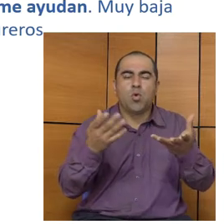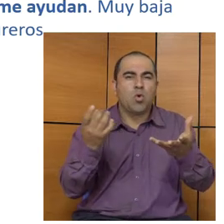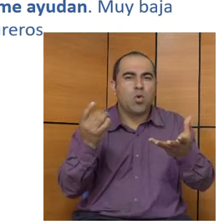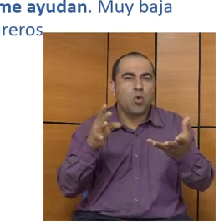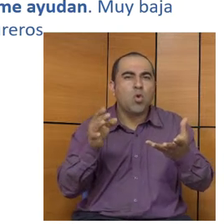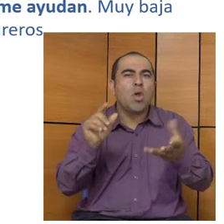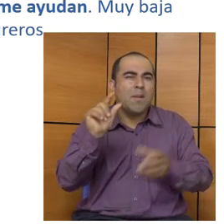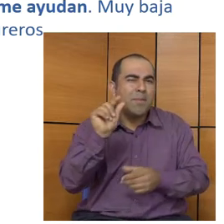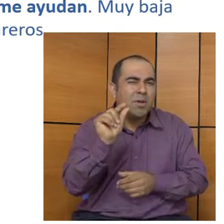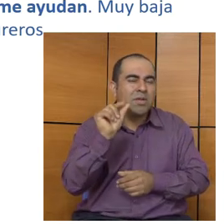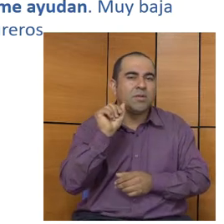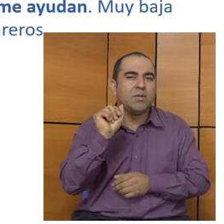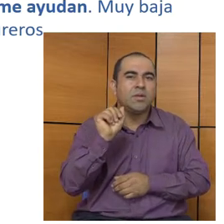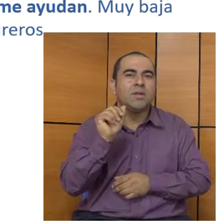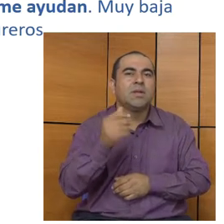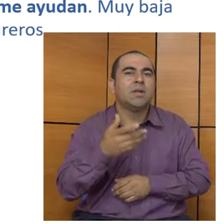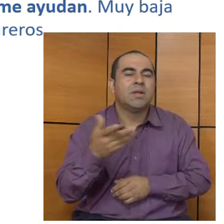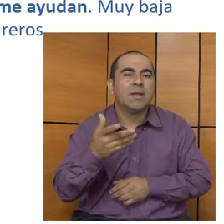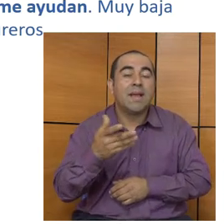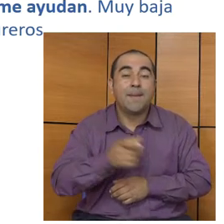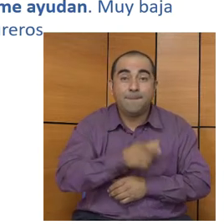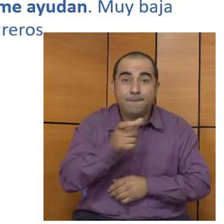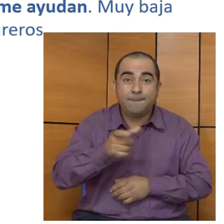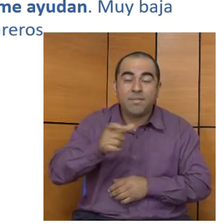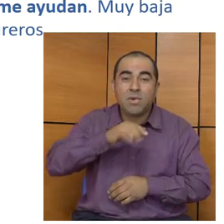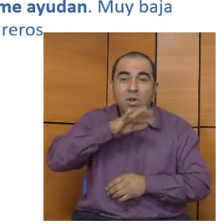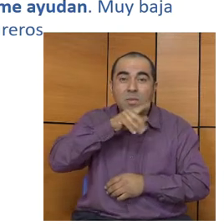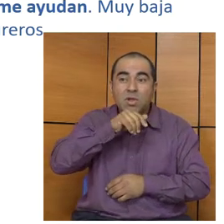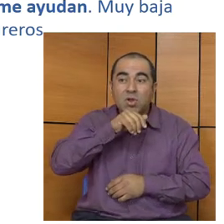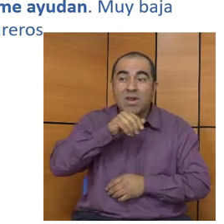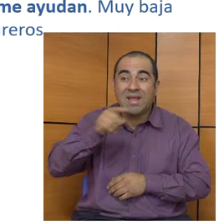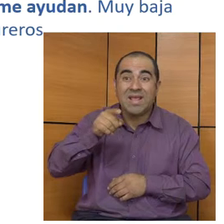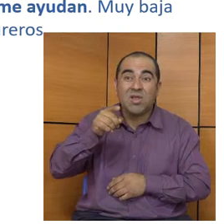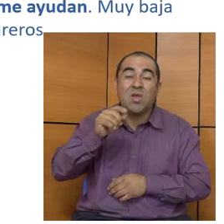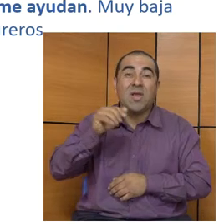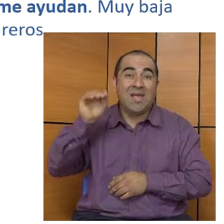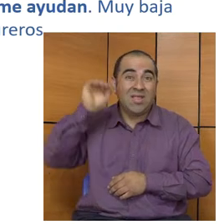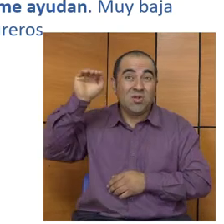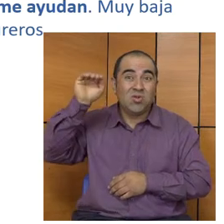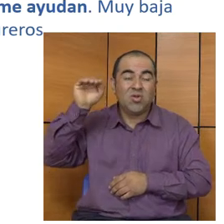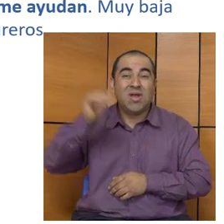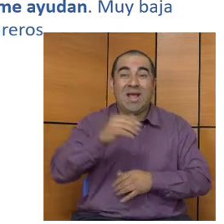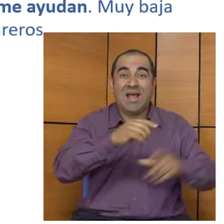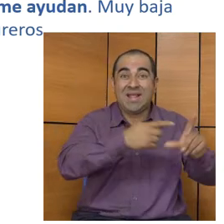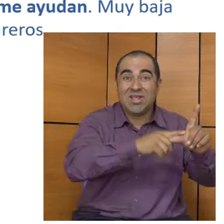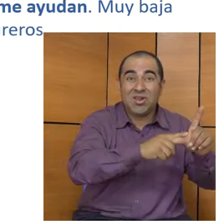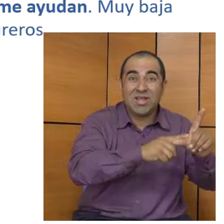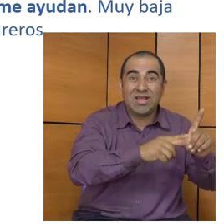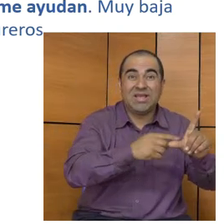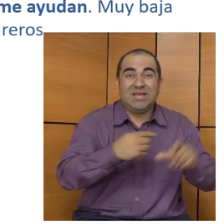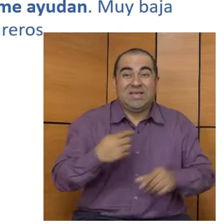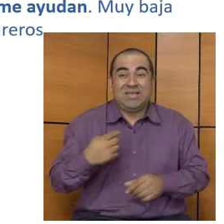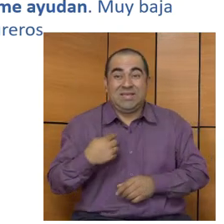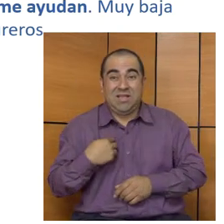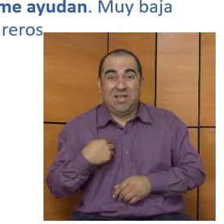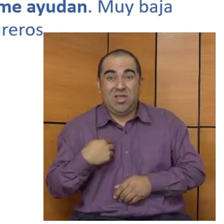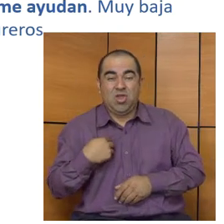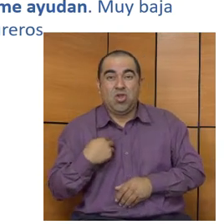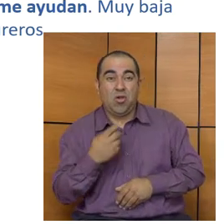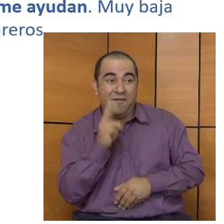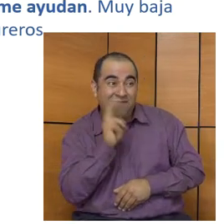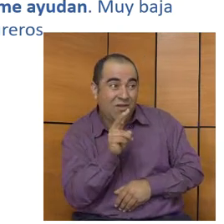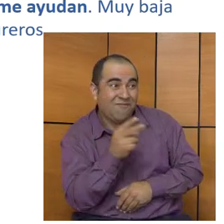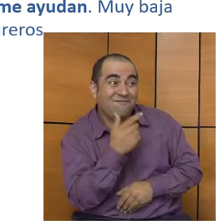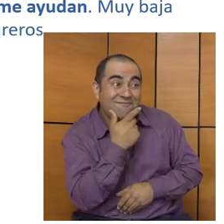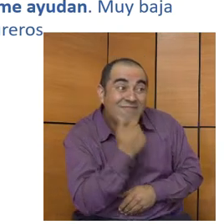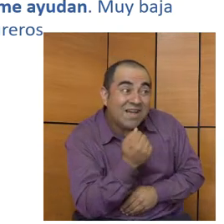era el más pequeño, que eran de los mayores alejados de la tecnología. Intentaré usarlo si me parece fácil y me